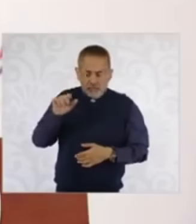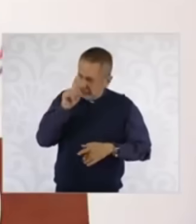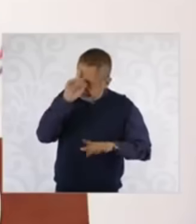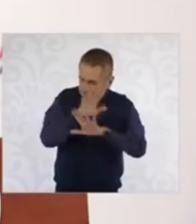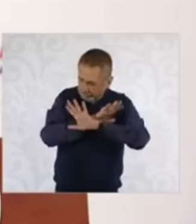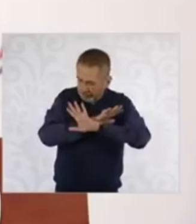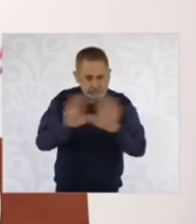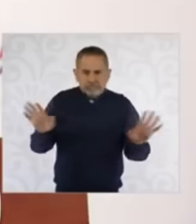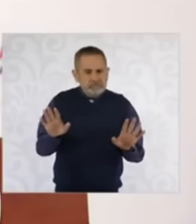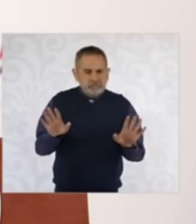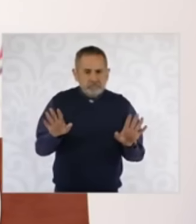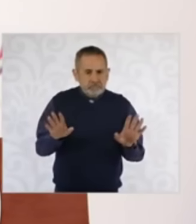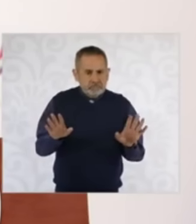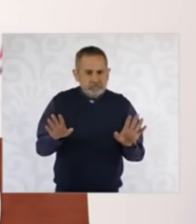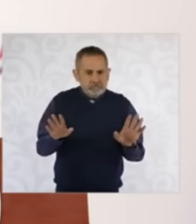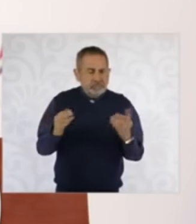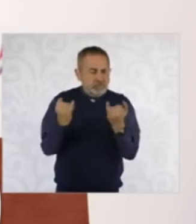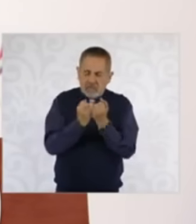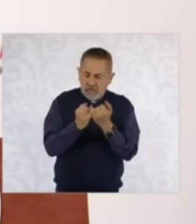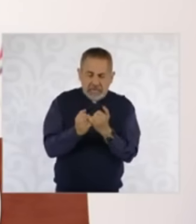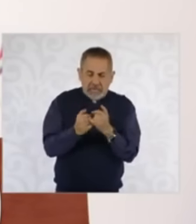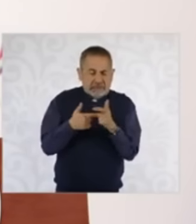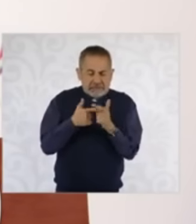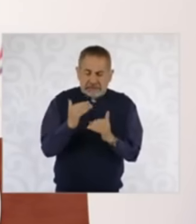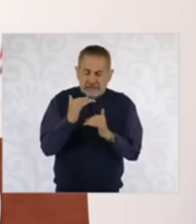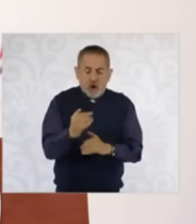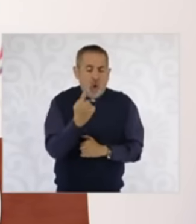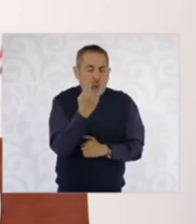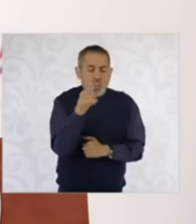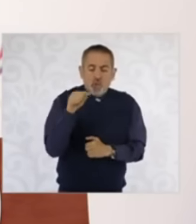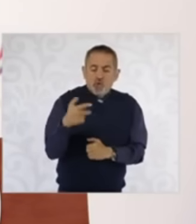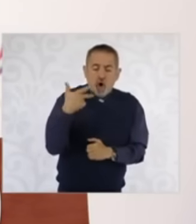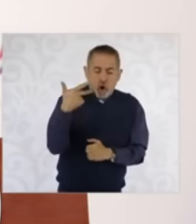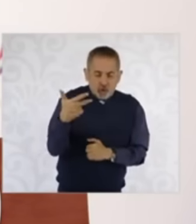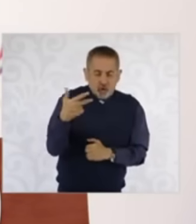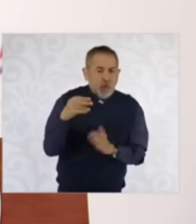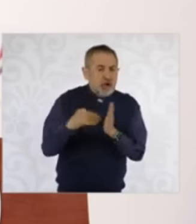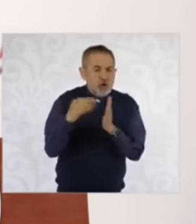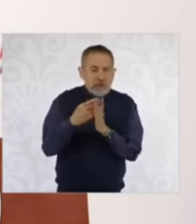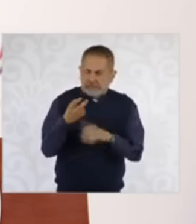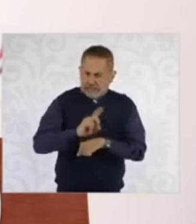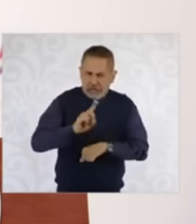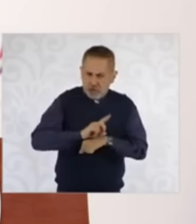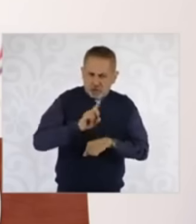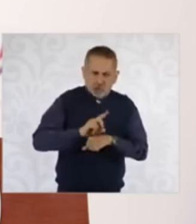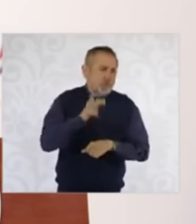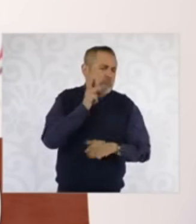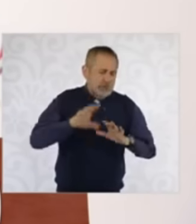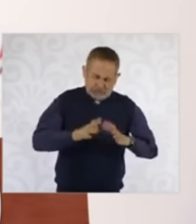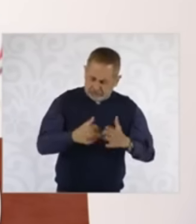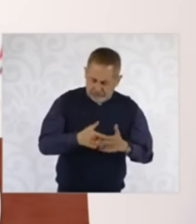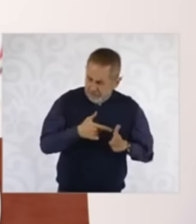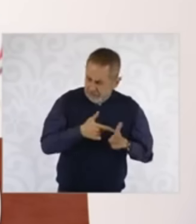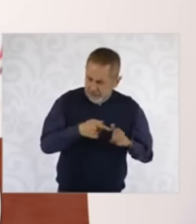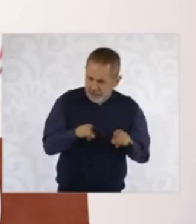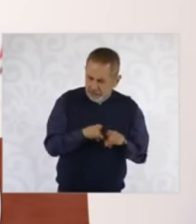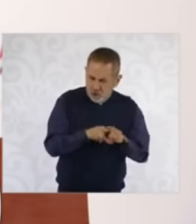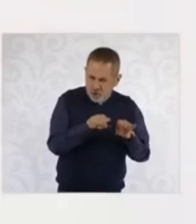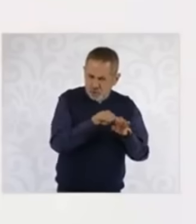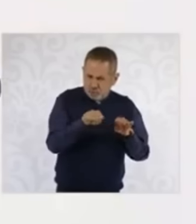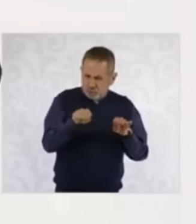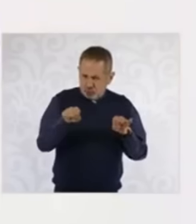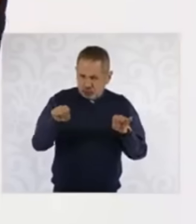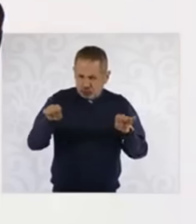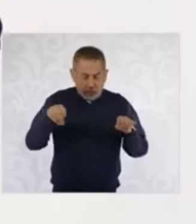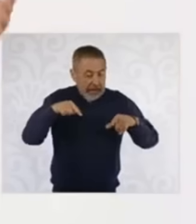tal? Ahora bien, acuérdense que la UMA siempre va a ir por abajo de la inflación. Por otro lado, tenemos el Índice Nacional